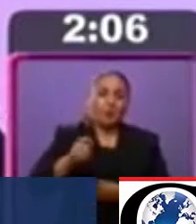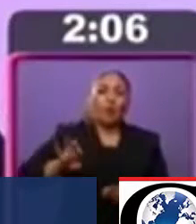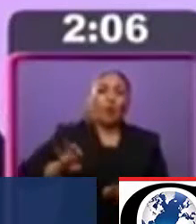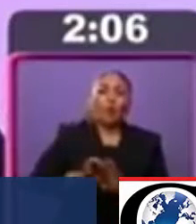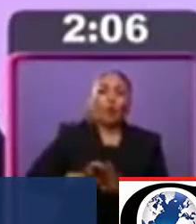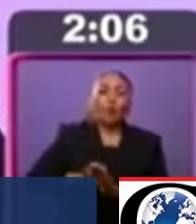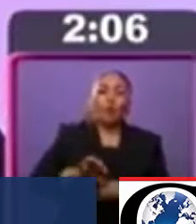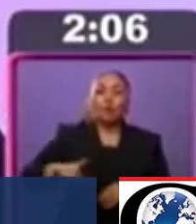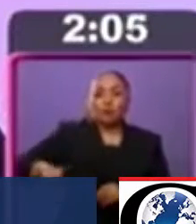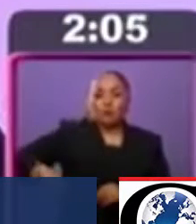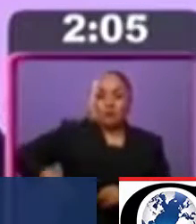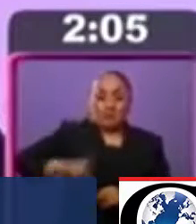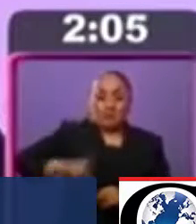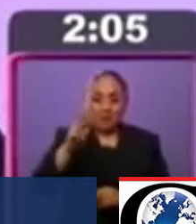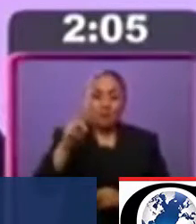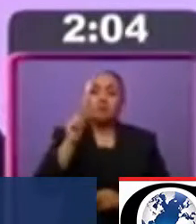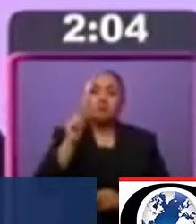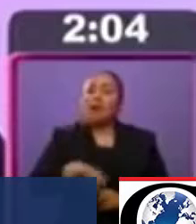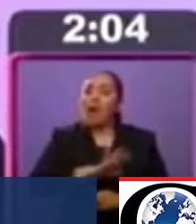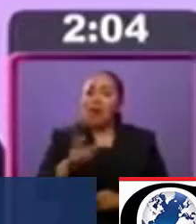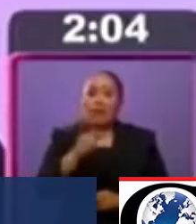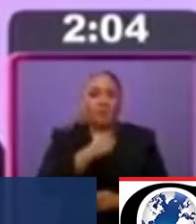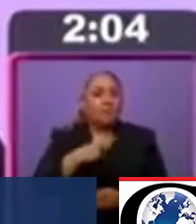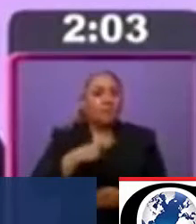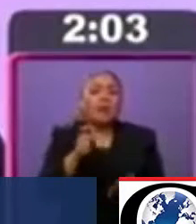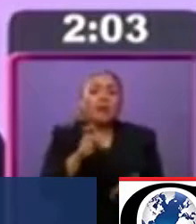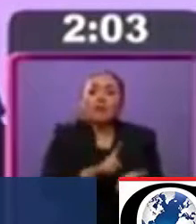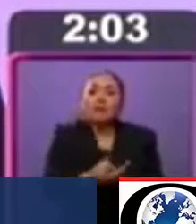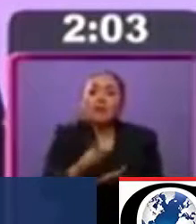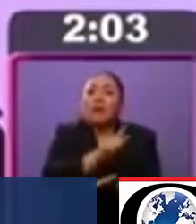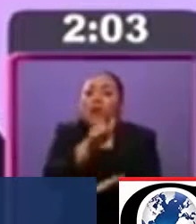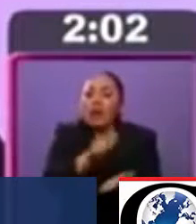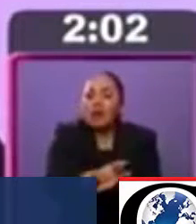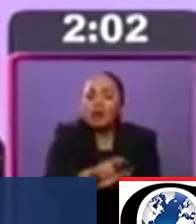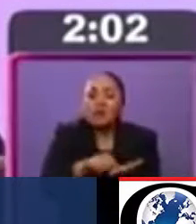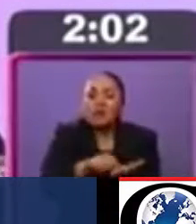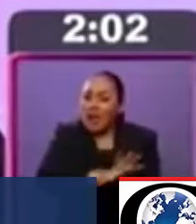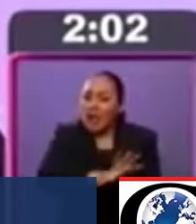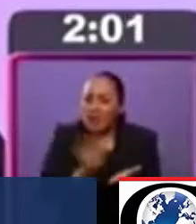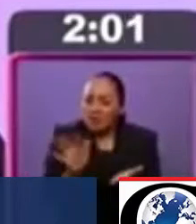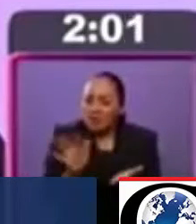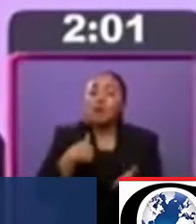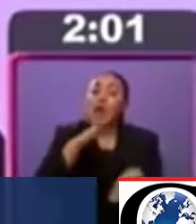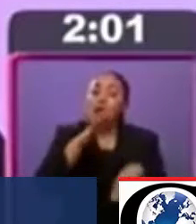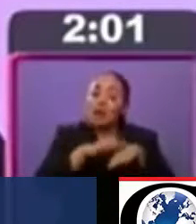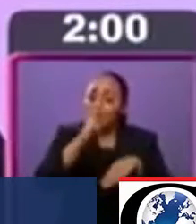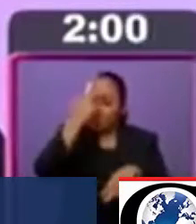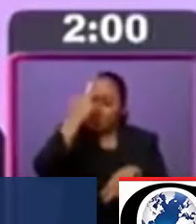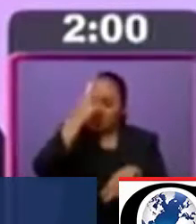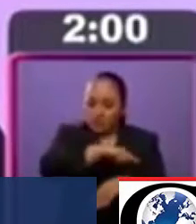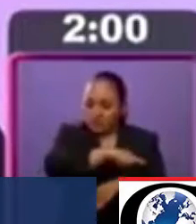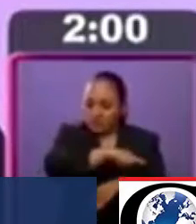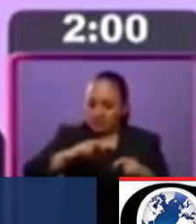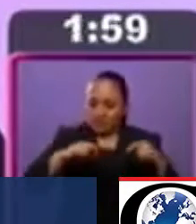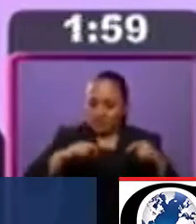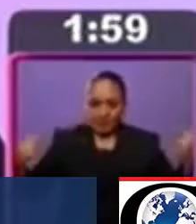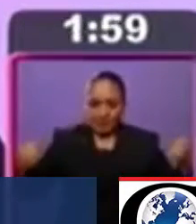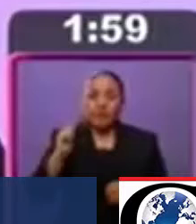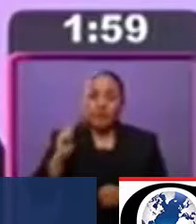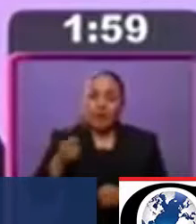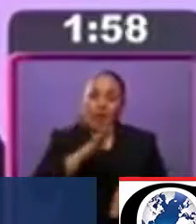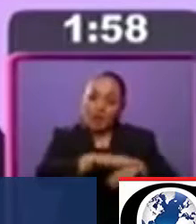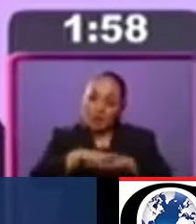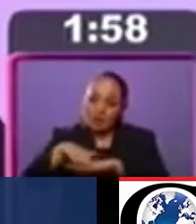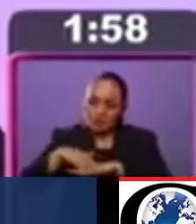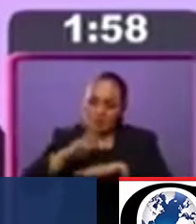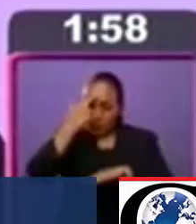no es obligatorio, porque hay algunos directores que por su especialización pues no son militantes